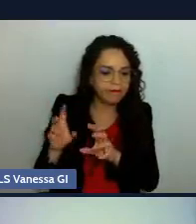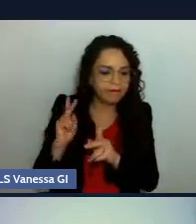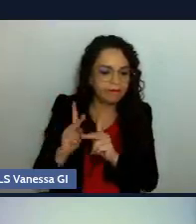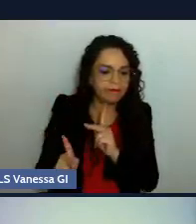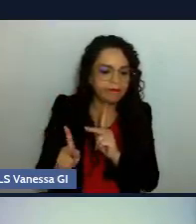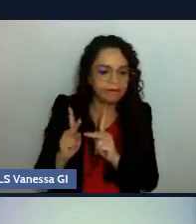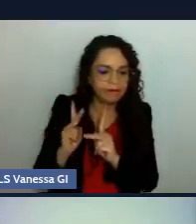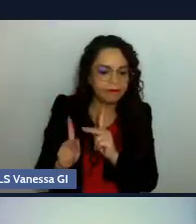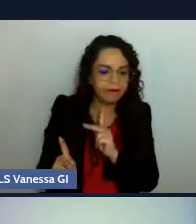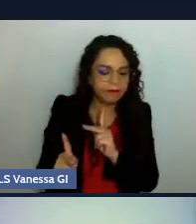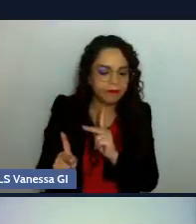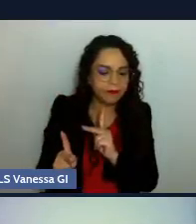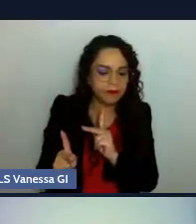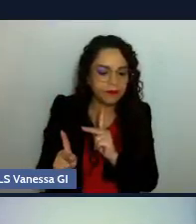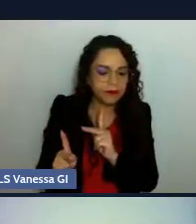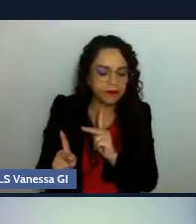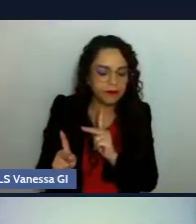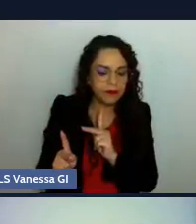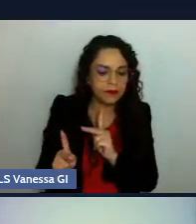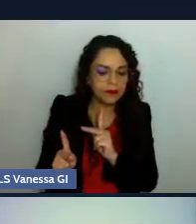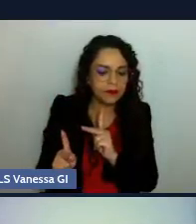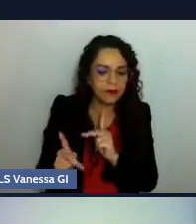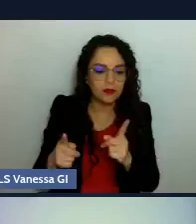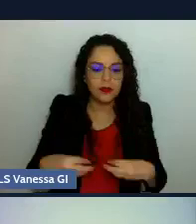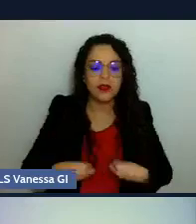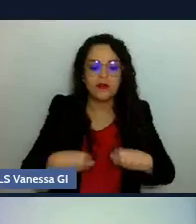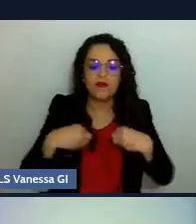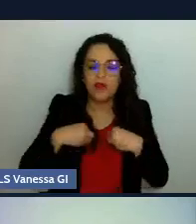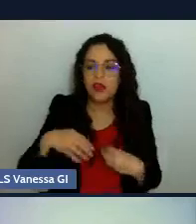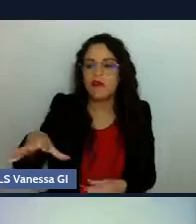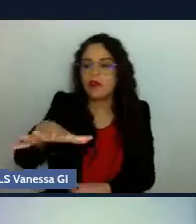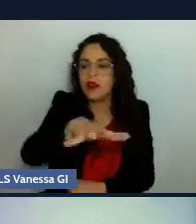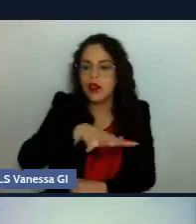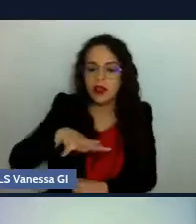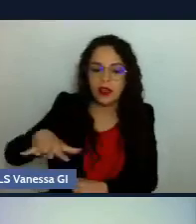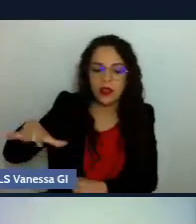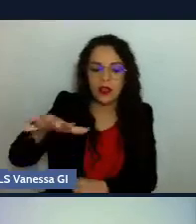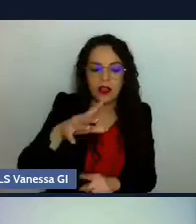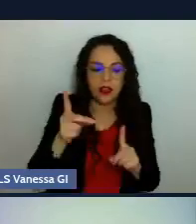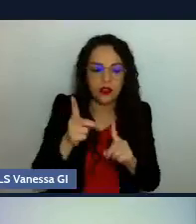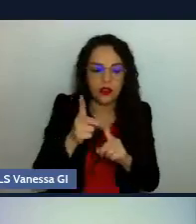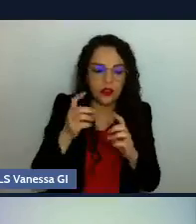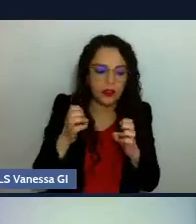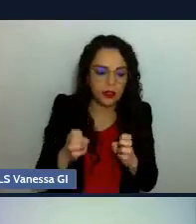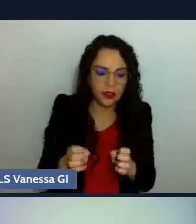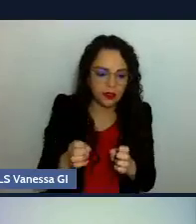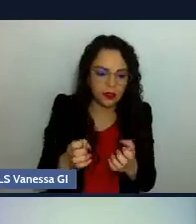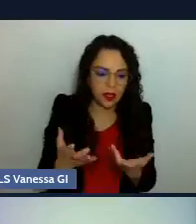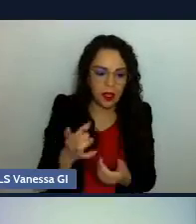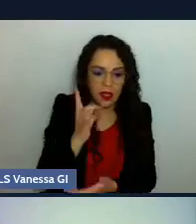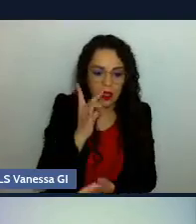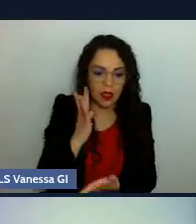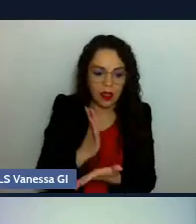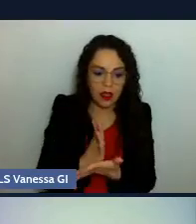persona, el ambiente en el que se encuentra. No hablo solo en su ambiente.